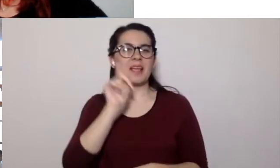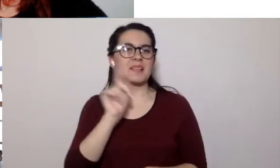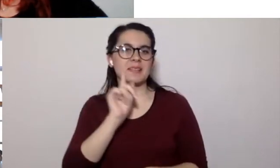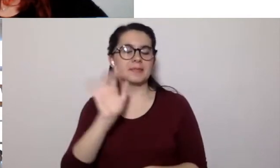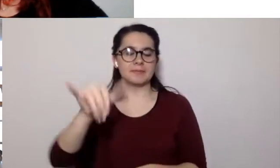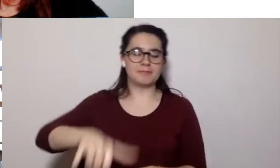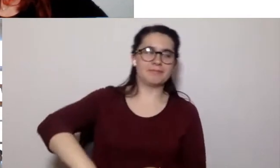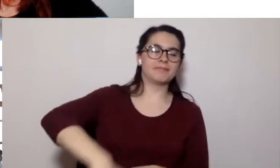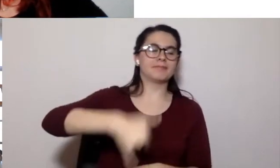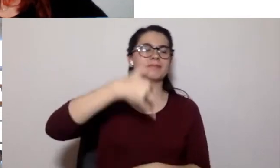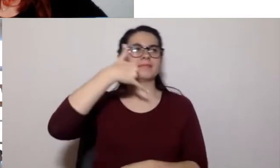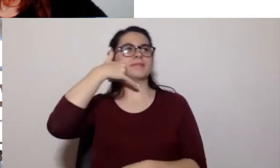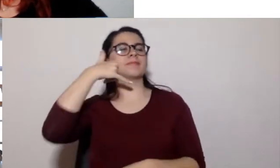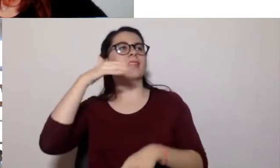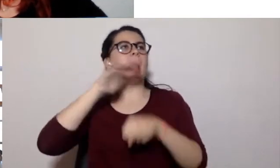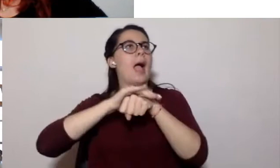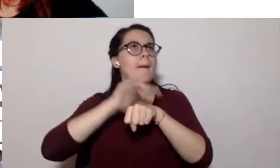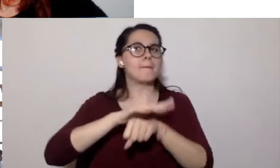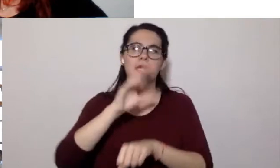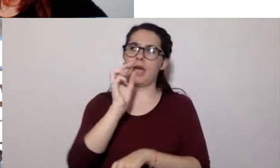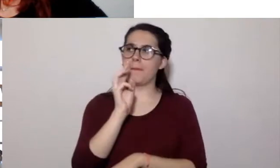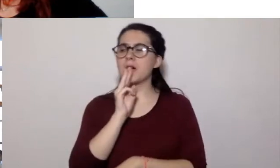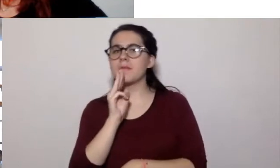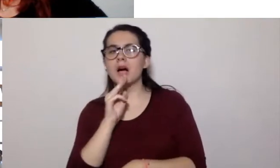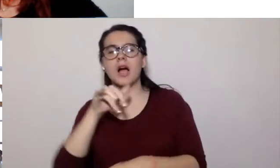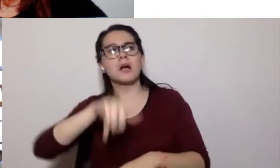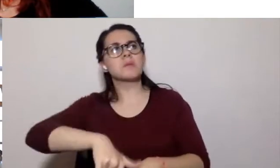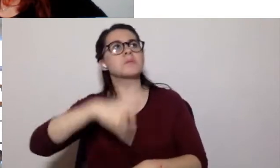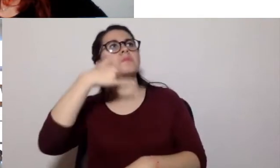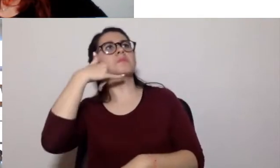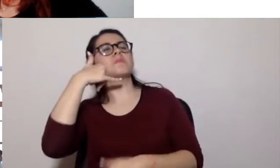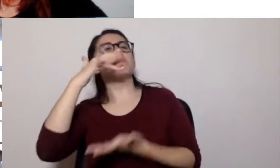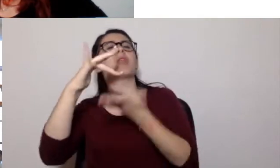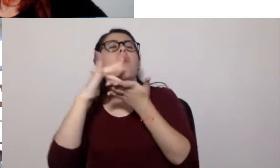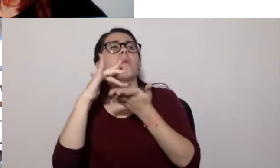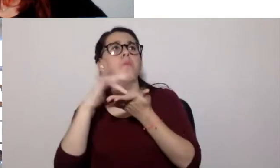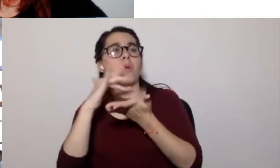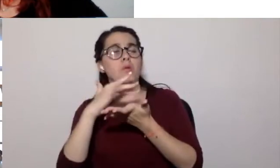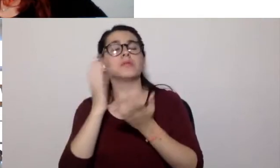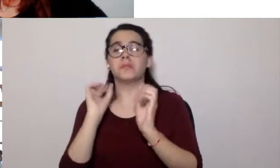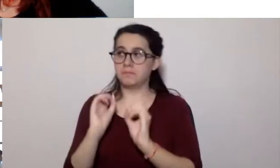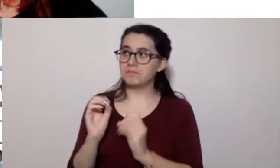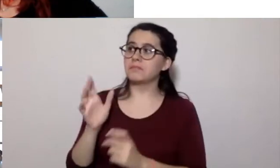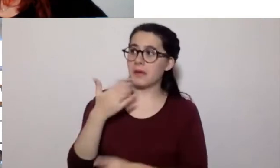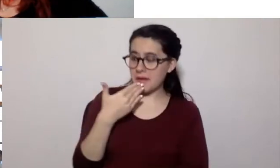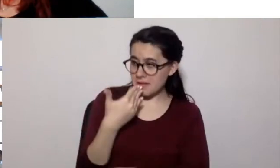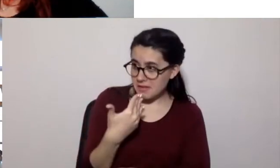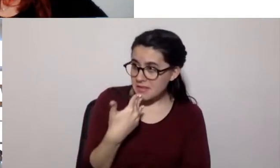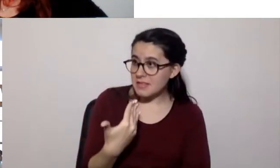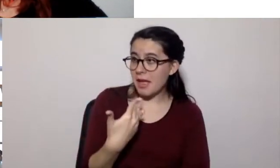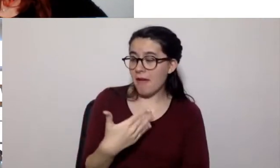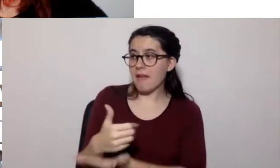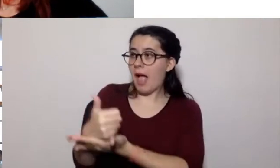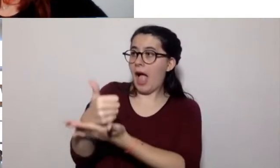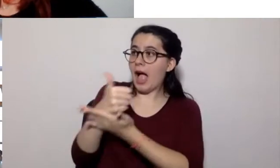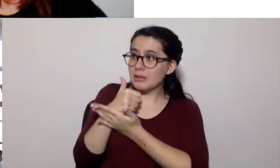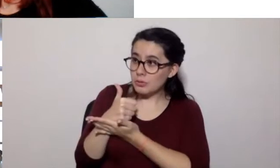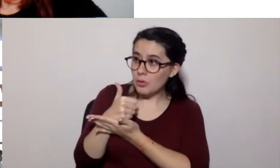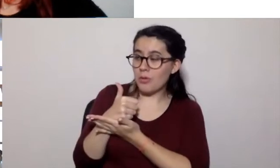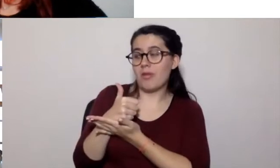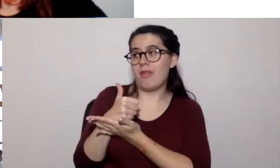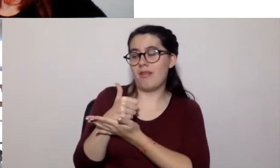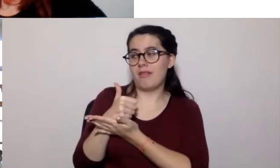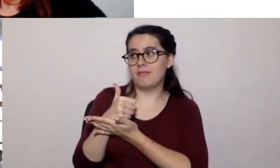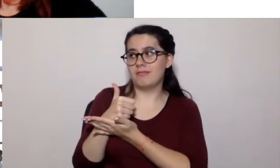a tu amiga, le hablas a tu mamá. Y eso, ese buscar ese apoyo social te ayuda hasta el